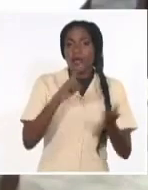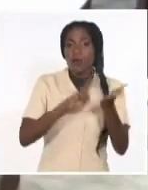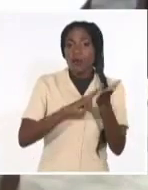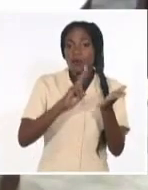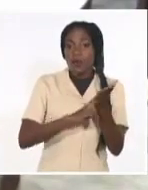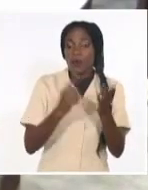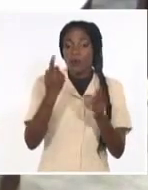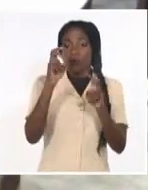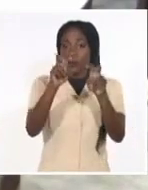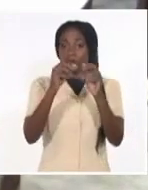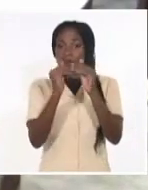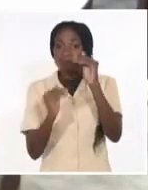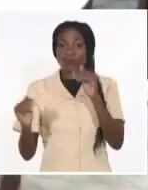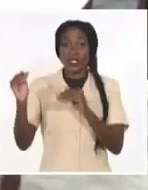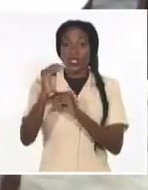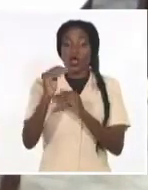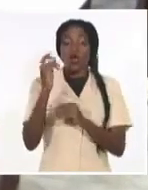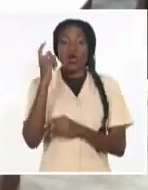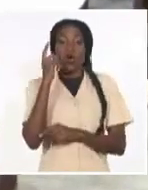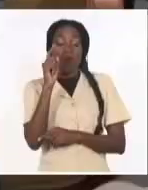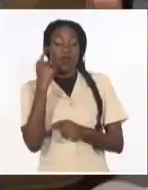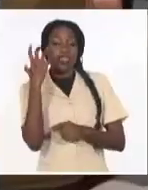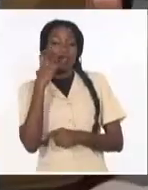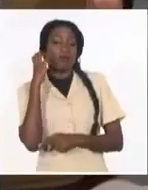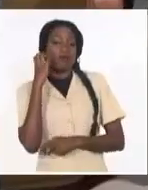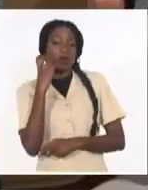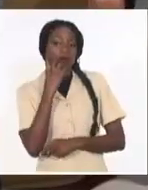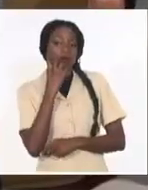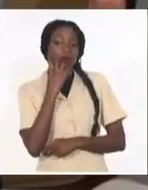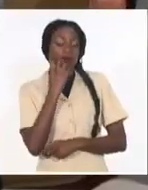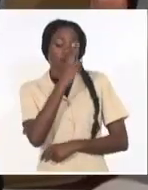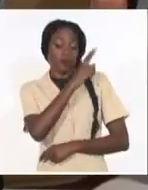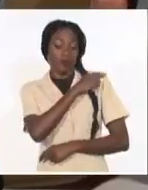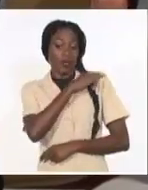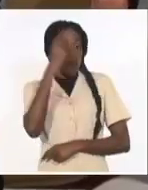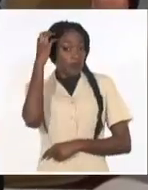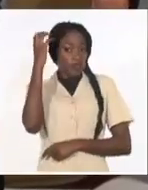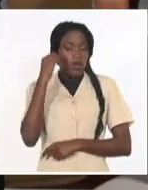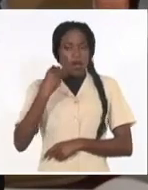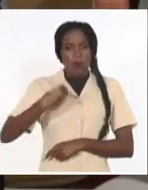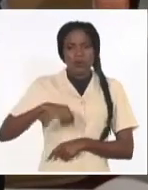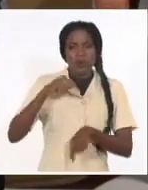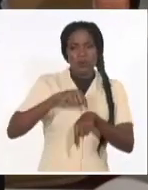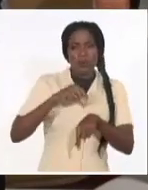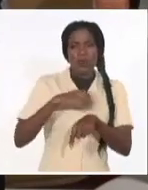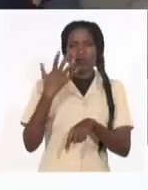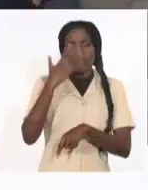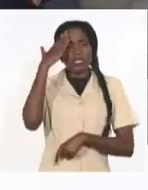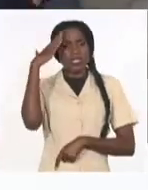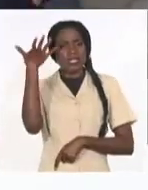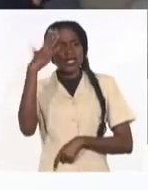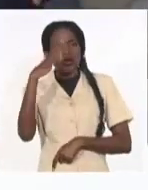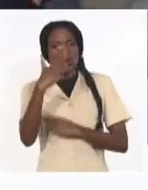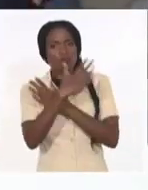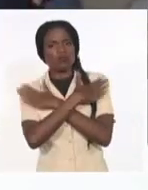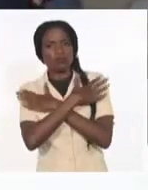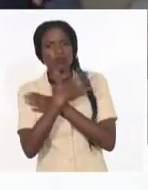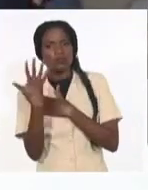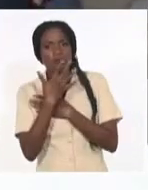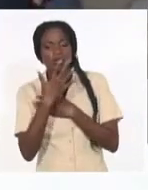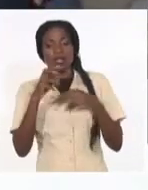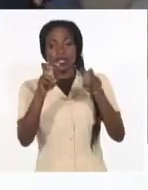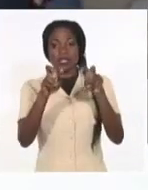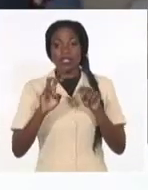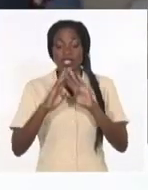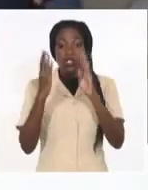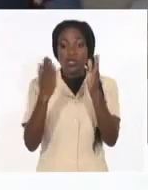primer ministro de Cuba, Manuel Marrero Cruz. El jefe de Estado aprovechó la ocasión para enviar un saludo fraternal al secretario general